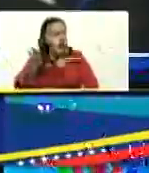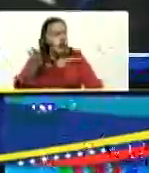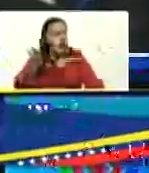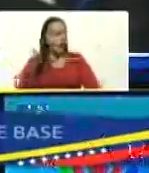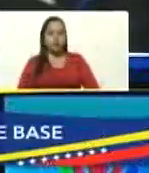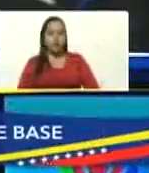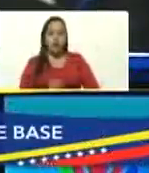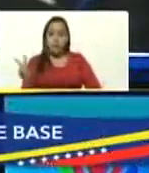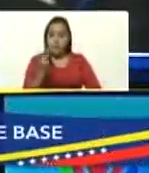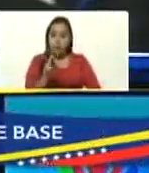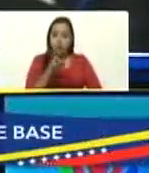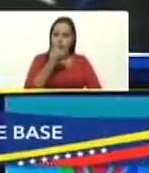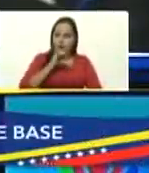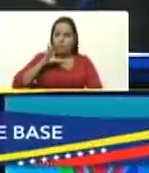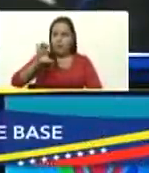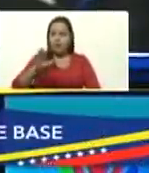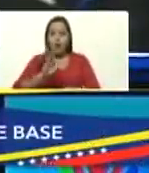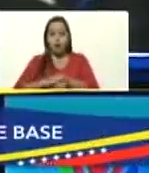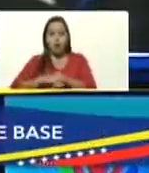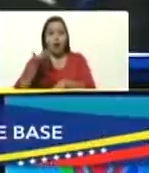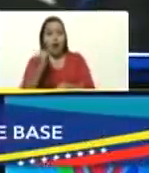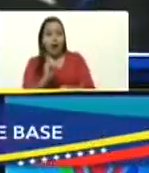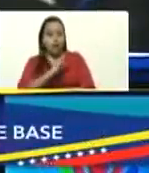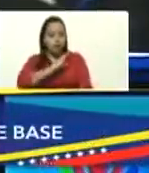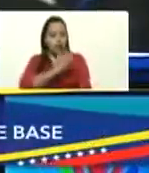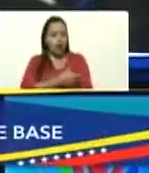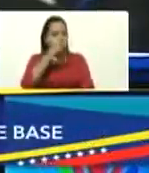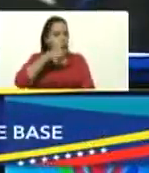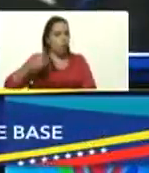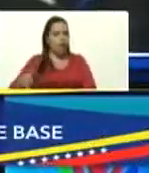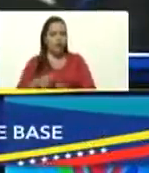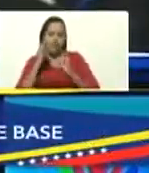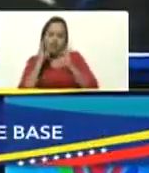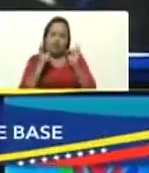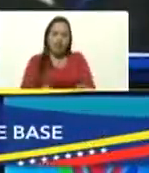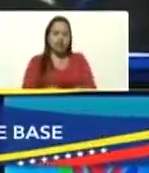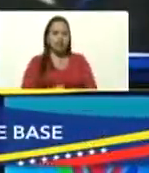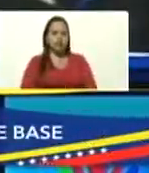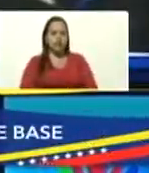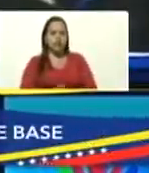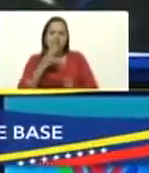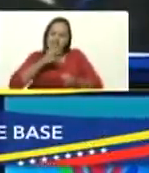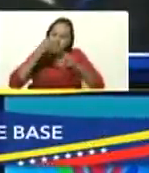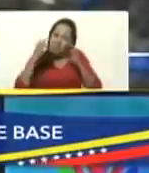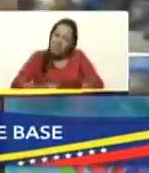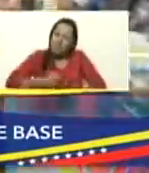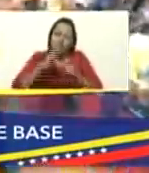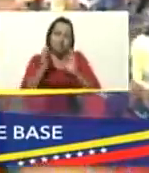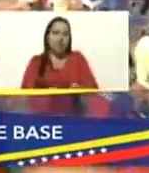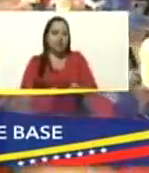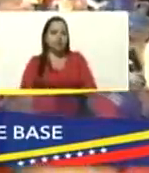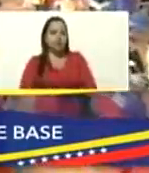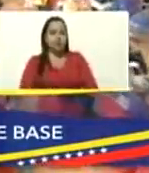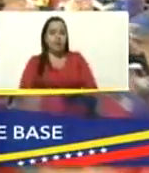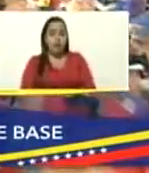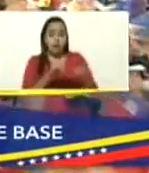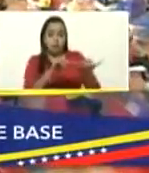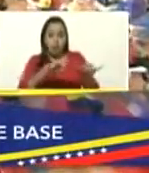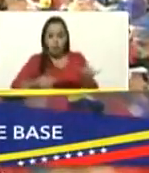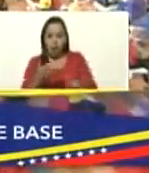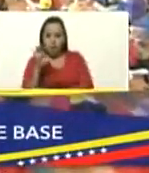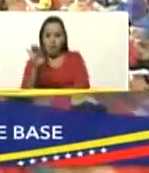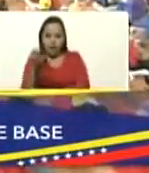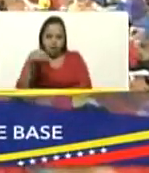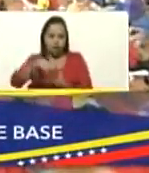En Venezuela hay patria porque hay poder popular verdadero, de verdad, verdadita. Por eso es que hay patria en